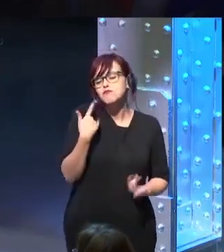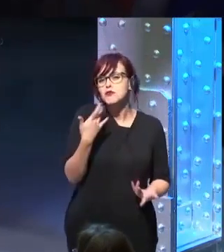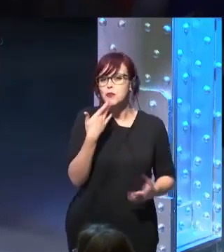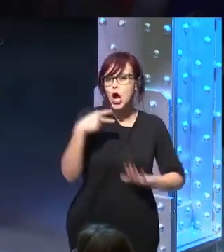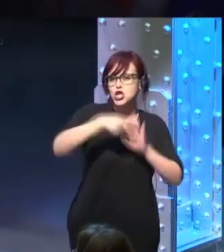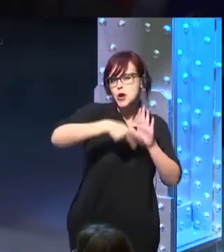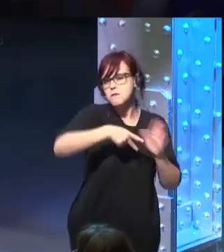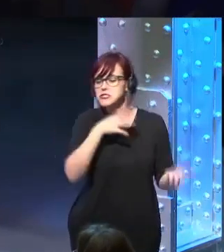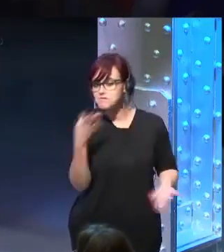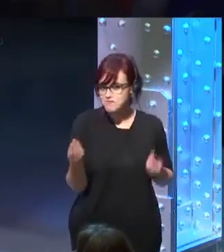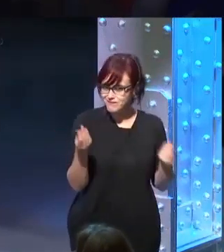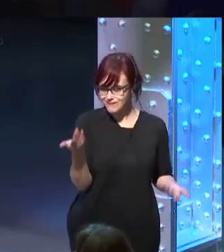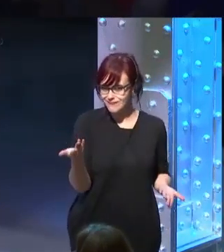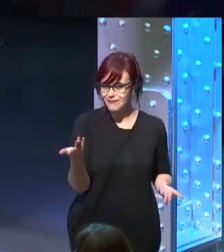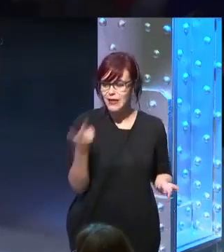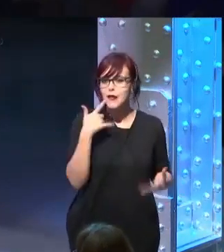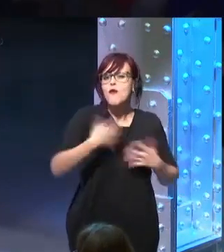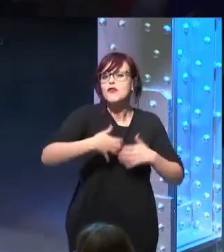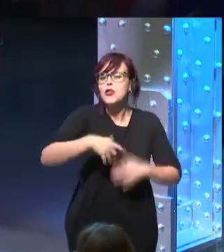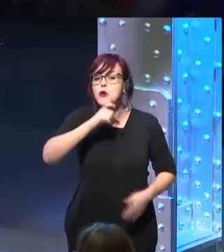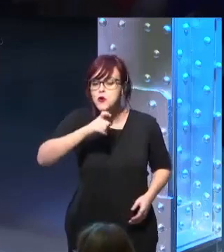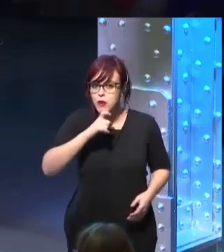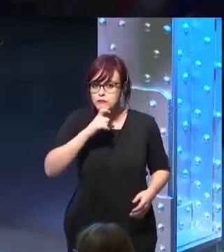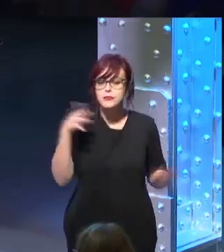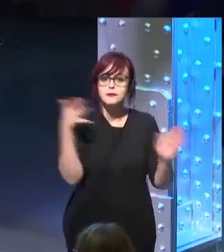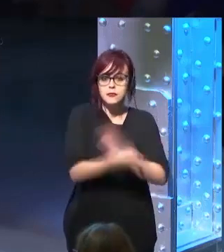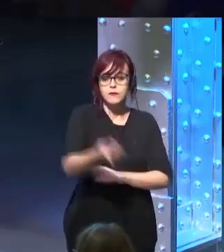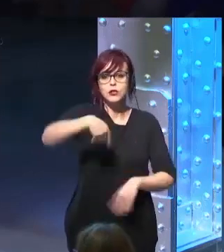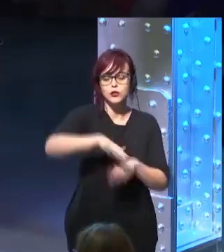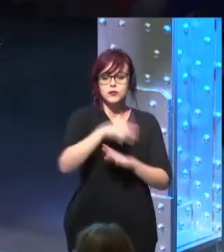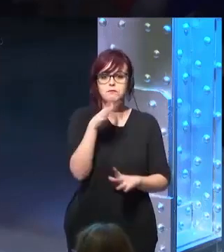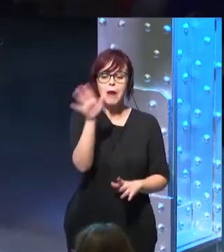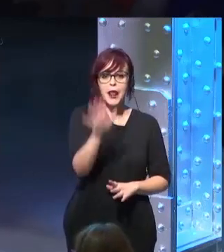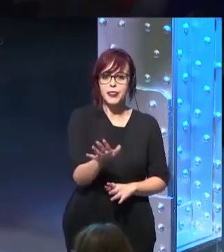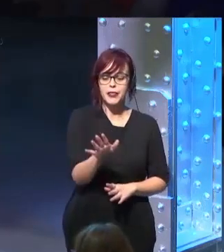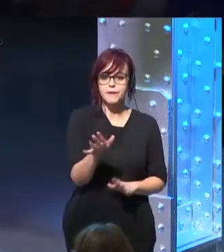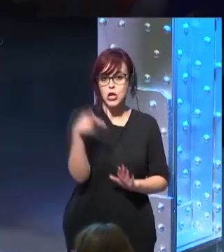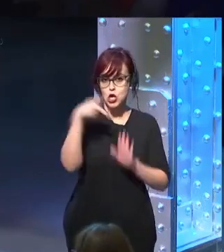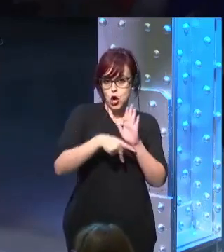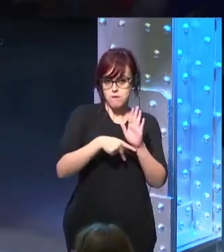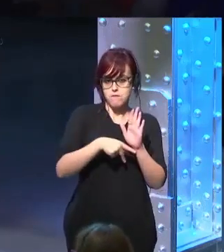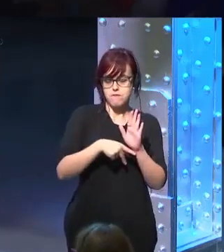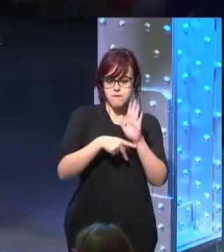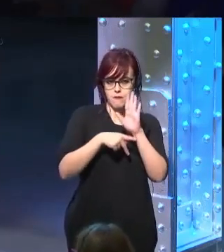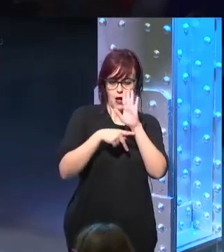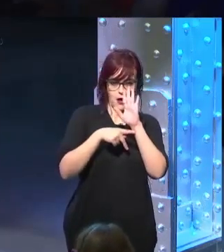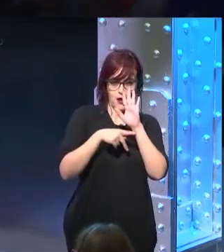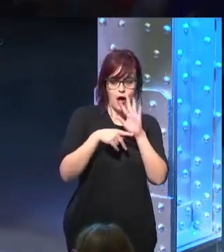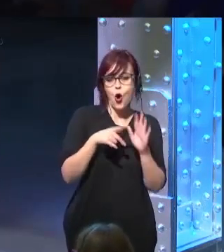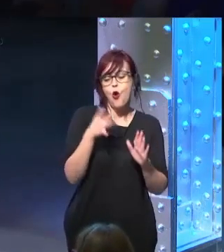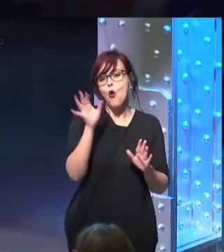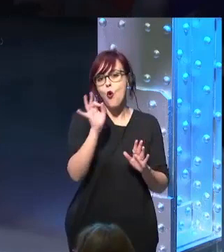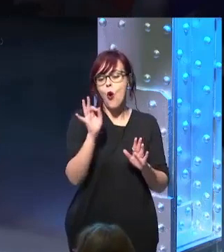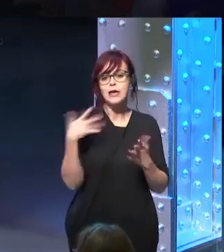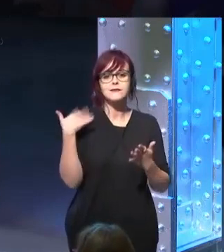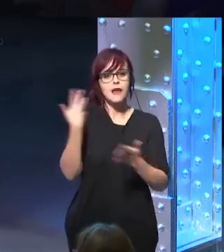esto. No quiero decir con esto que estemos rigiéndonos por los estándares que siempre nos han